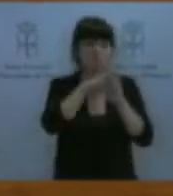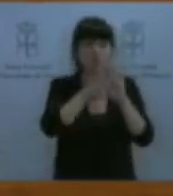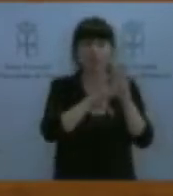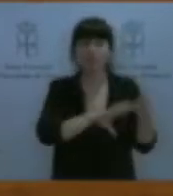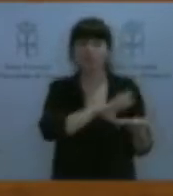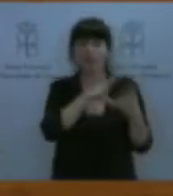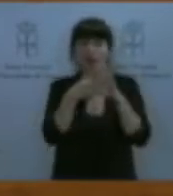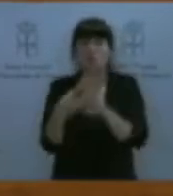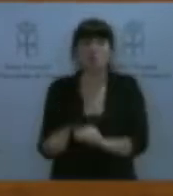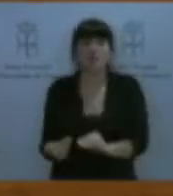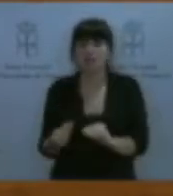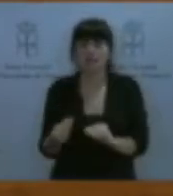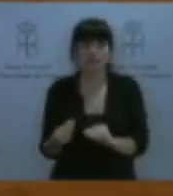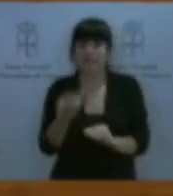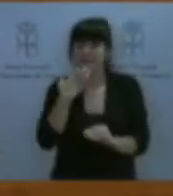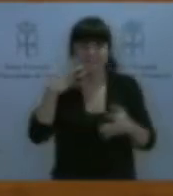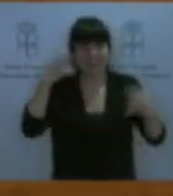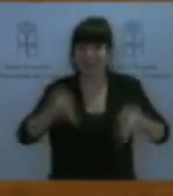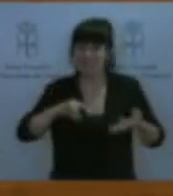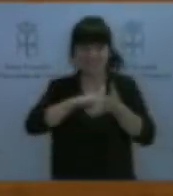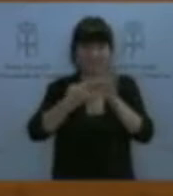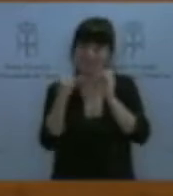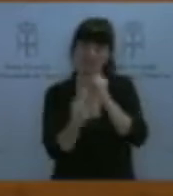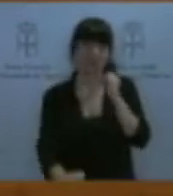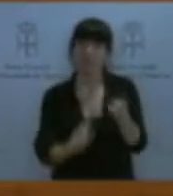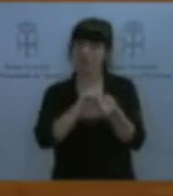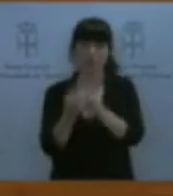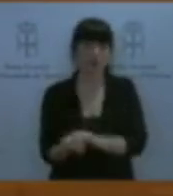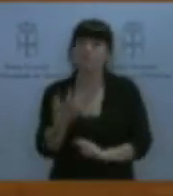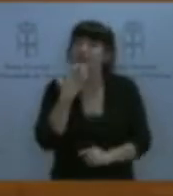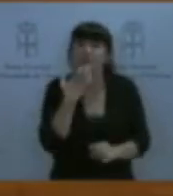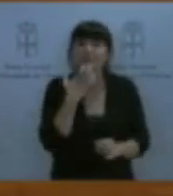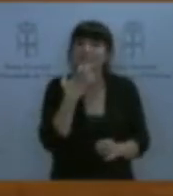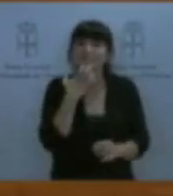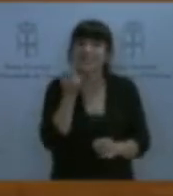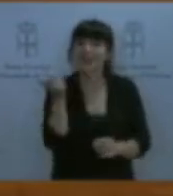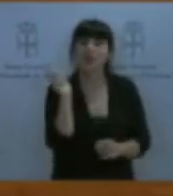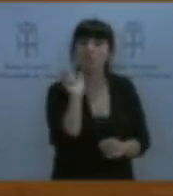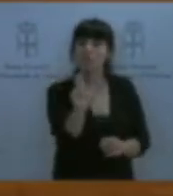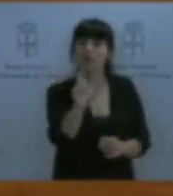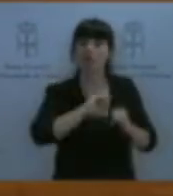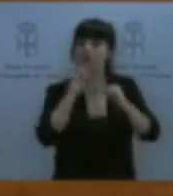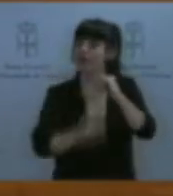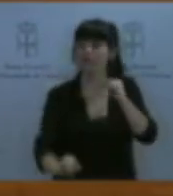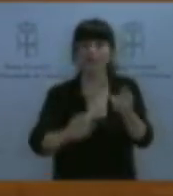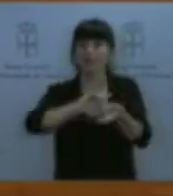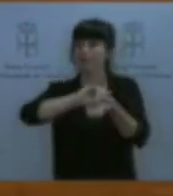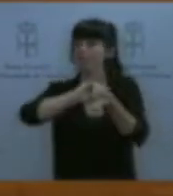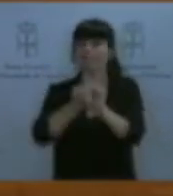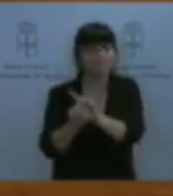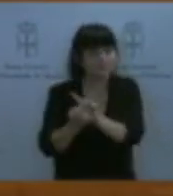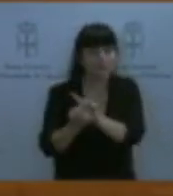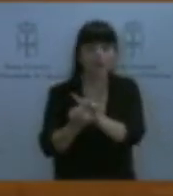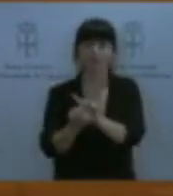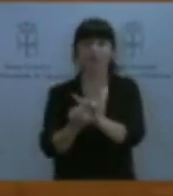sistema eléctrico. Si no cambiamos la forma en la que se fija el precio de la electricidad, el sistema que ha permitido que unos pocos